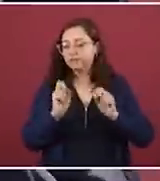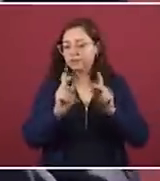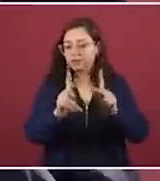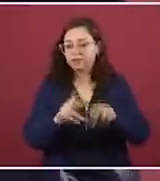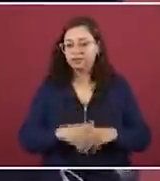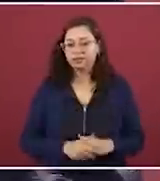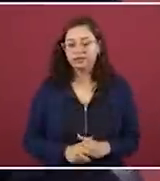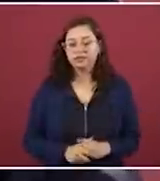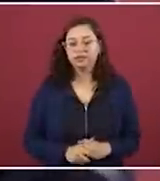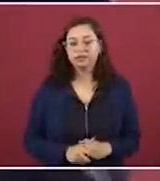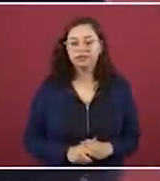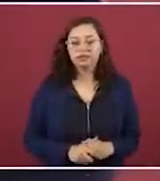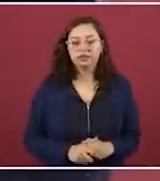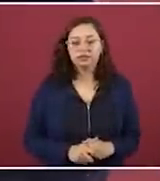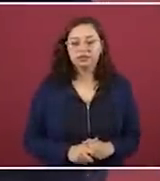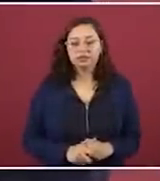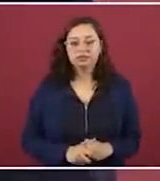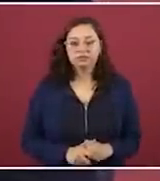Nosotros no tenemos